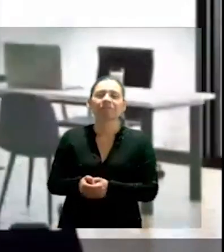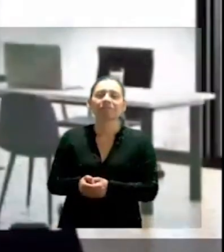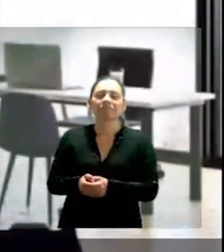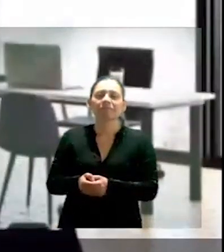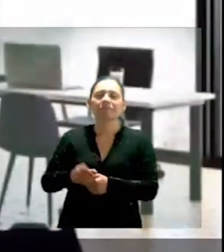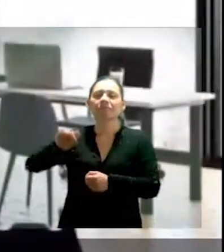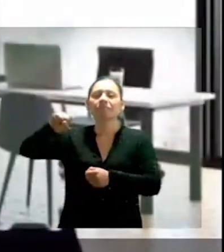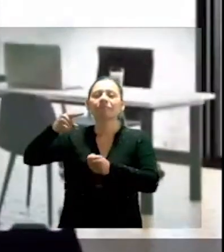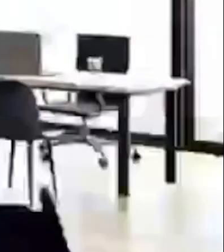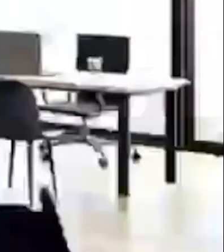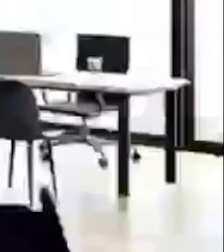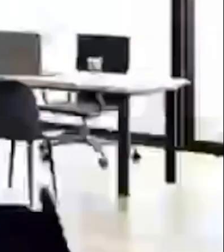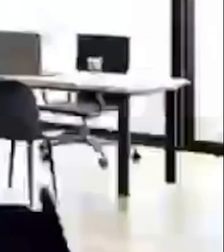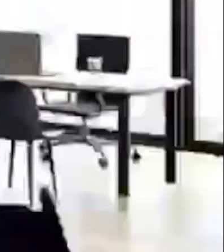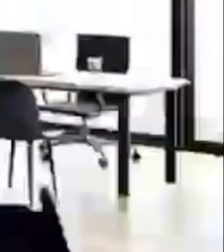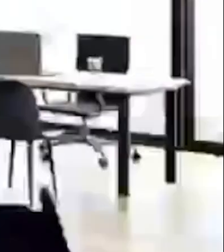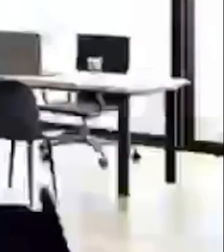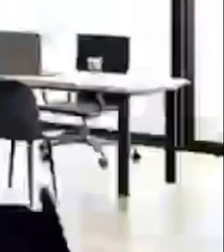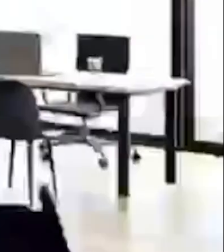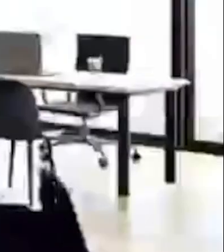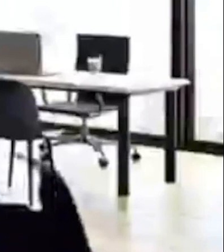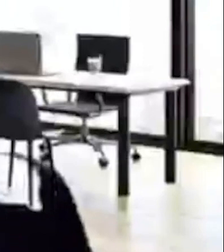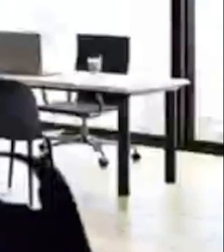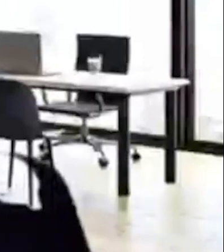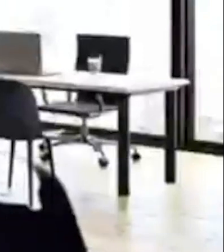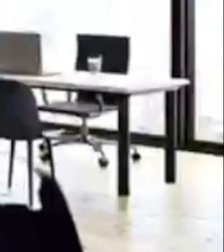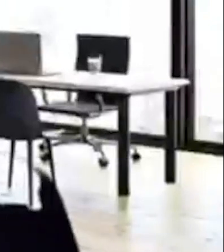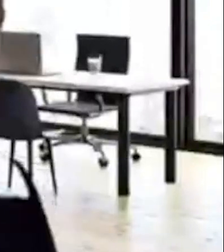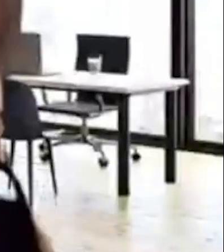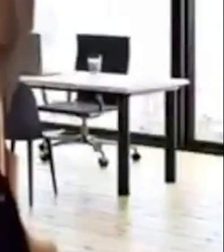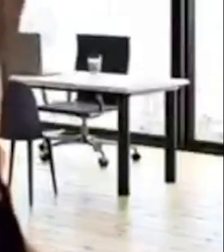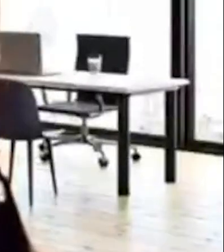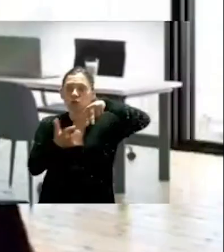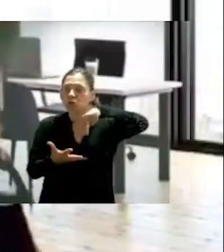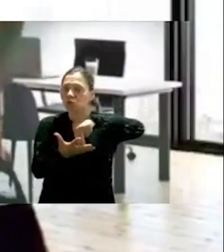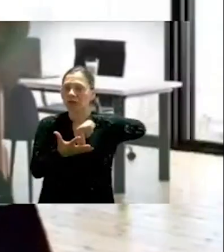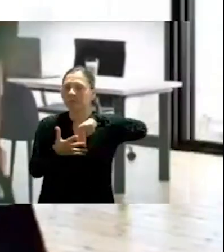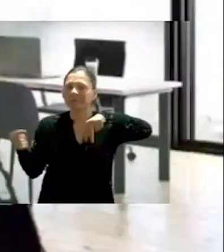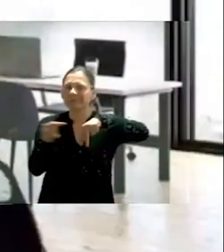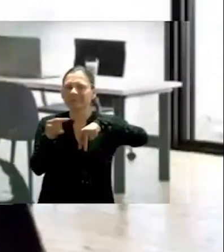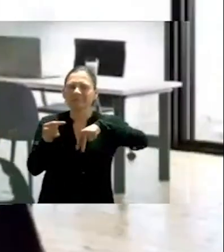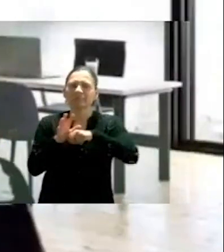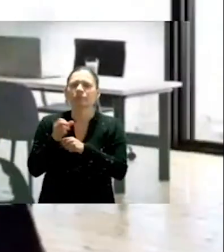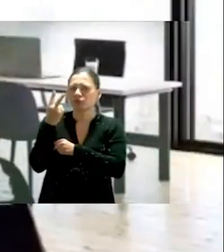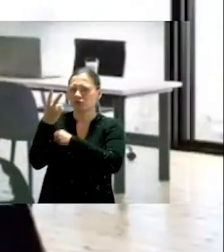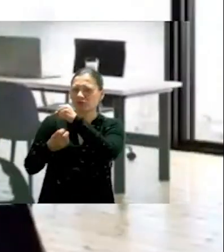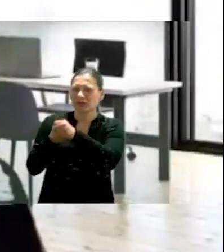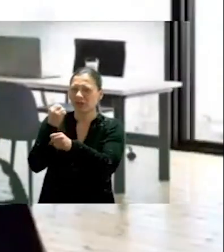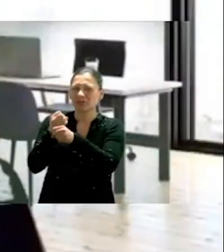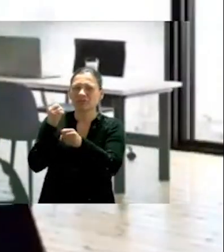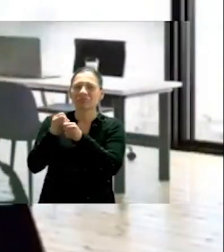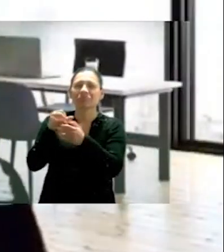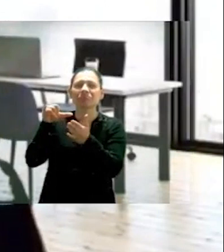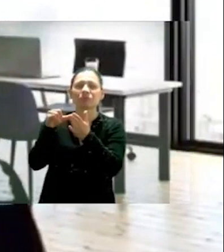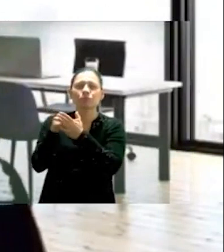para el primer ciclo de conferencias de Derecho Administrativo y Acción de Tutela, los 11 años del CEPACA y a los 30 años de la Acción